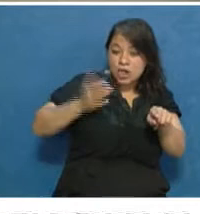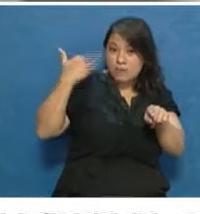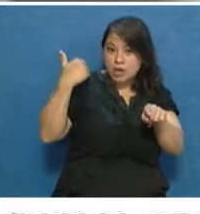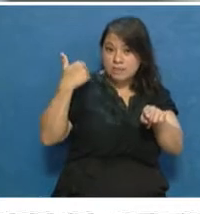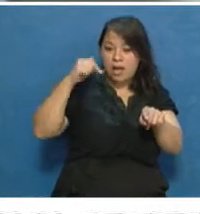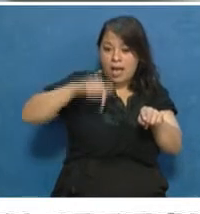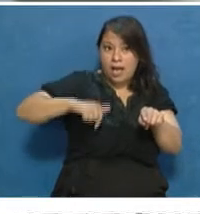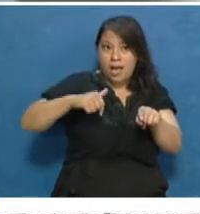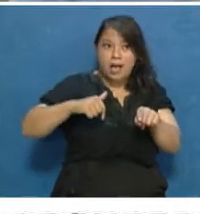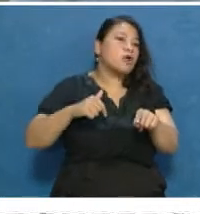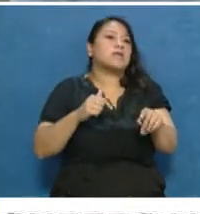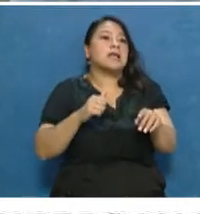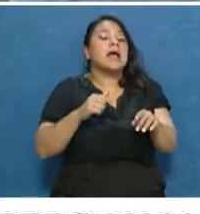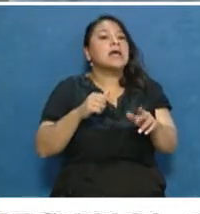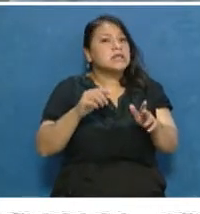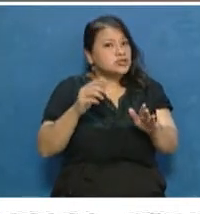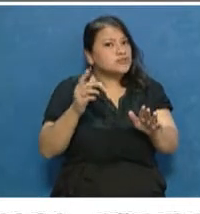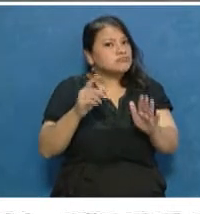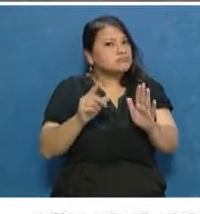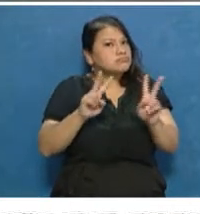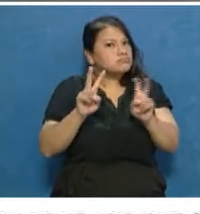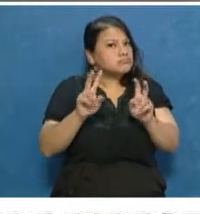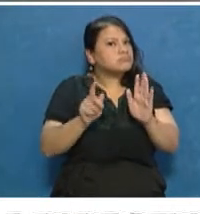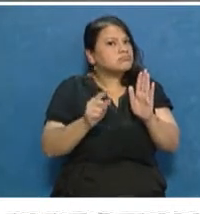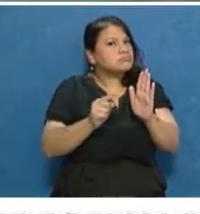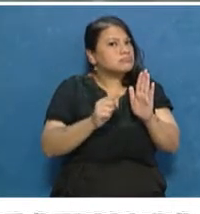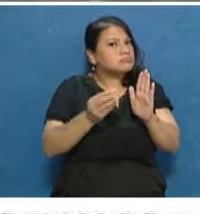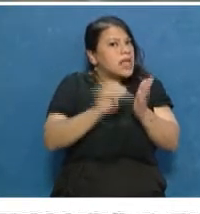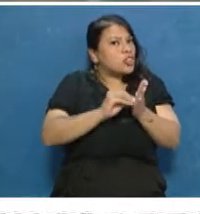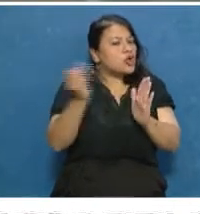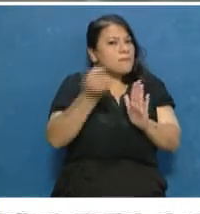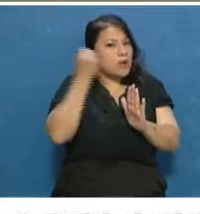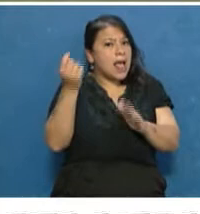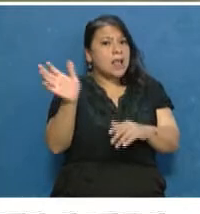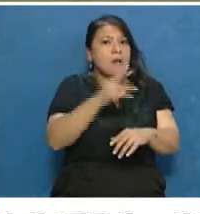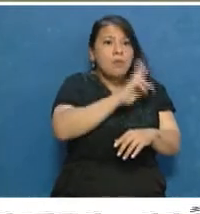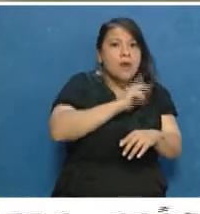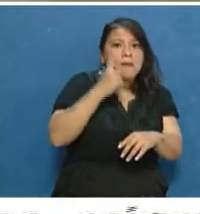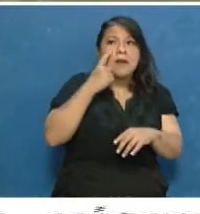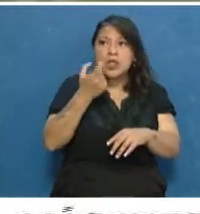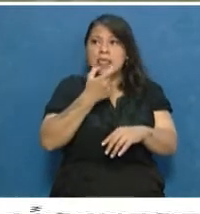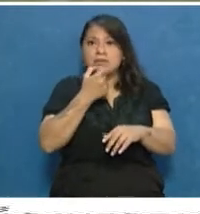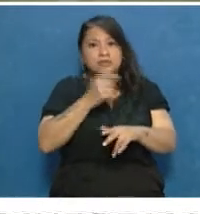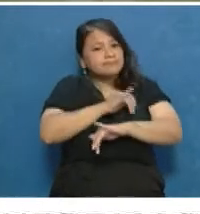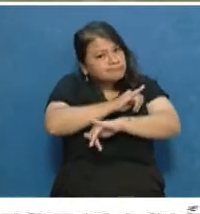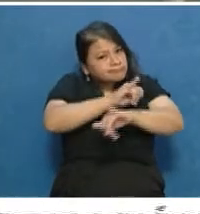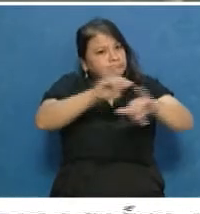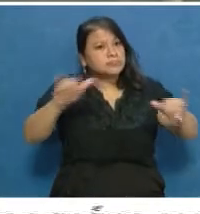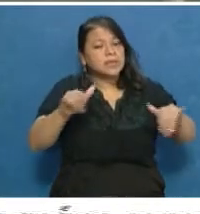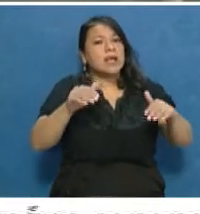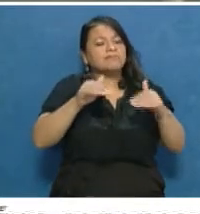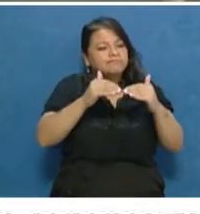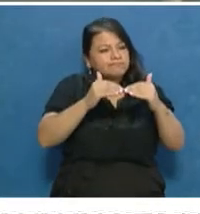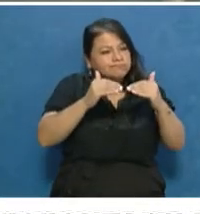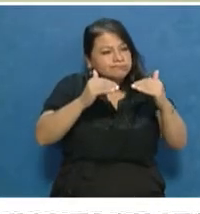tiene...? Déjame terminar este día porque eso es un dato muy importante. Yo le quiero decir a todos los mendocinos y a todas las mendocinas que haber mantenido el equilibrio